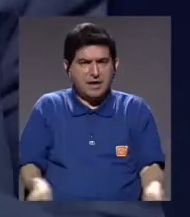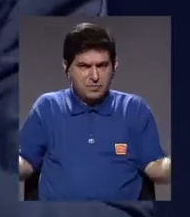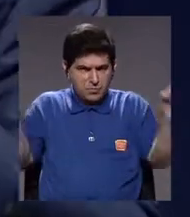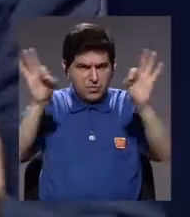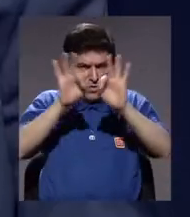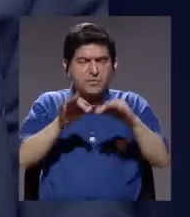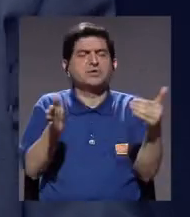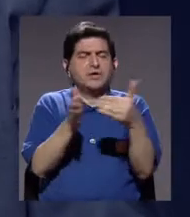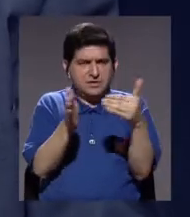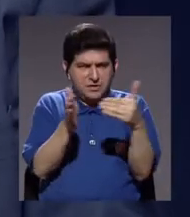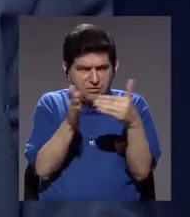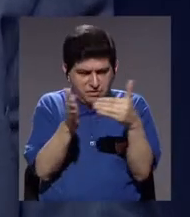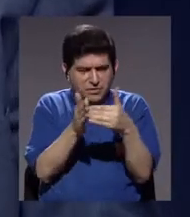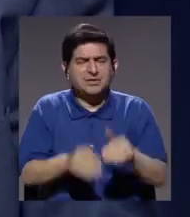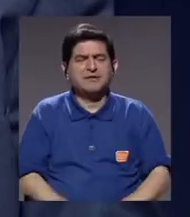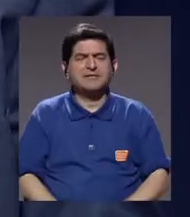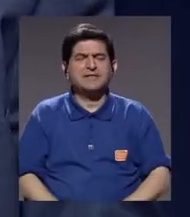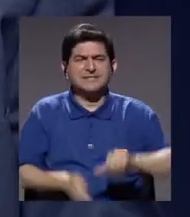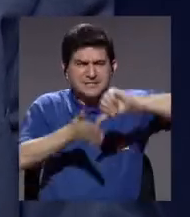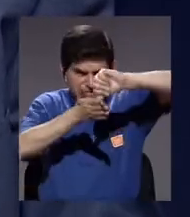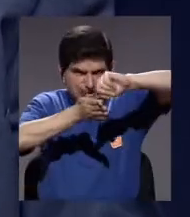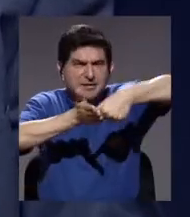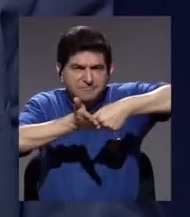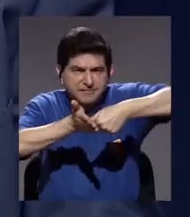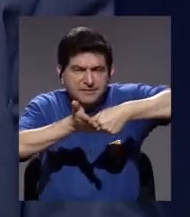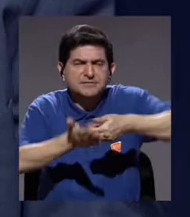importante solamente una vez más de subrayar de que